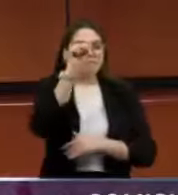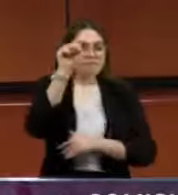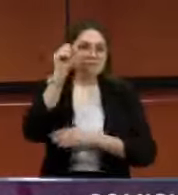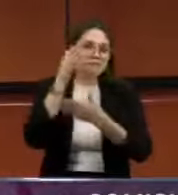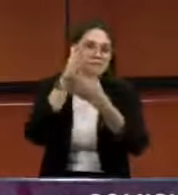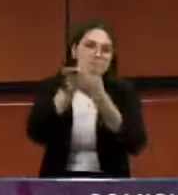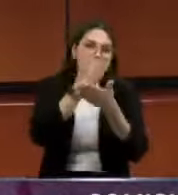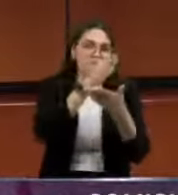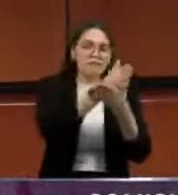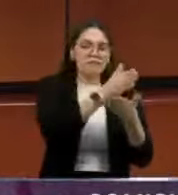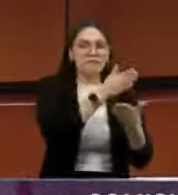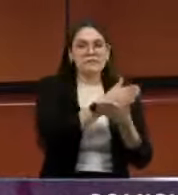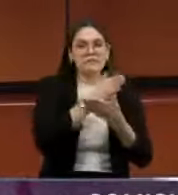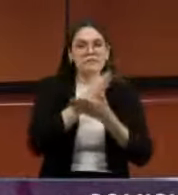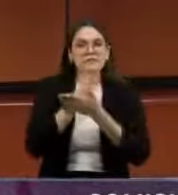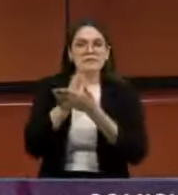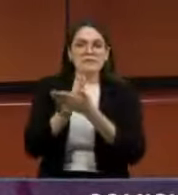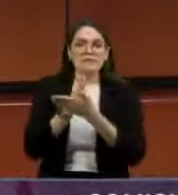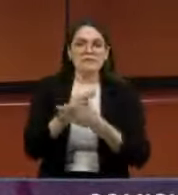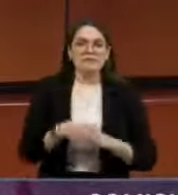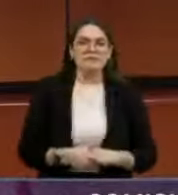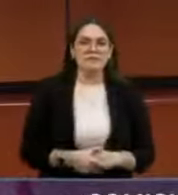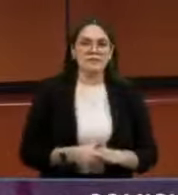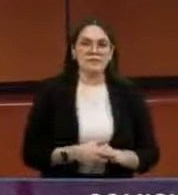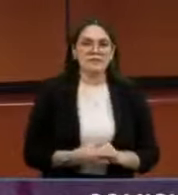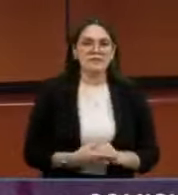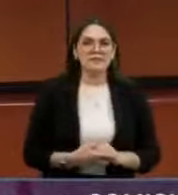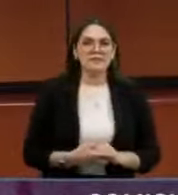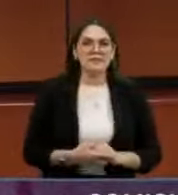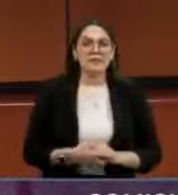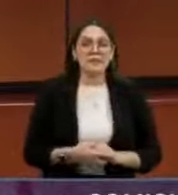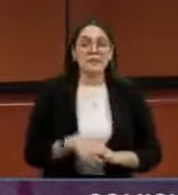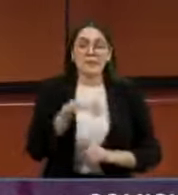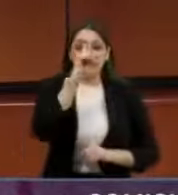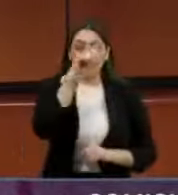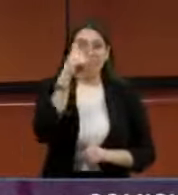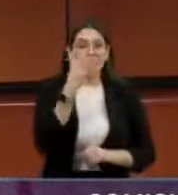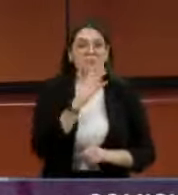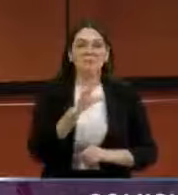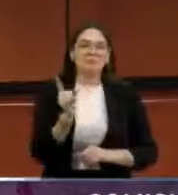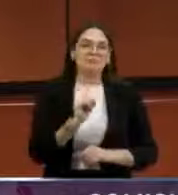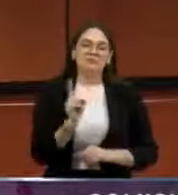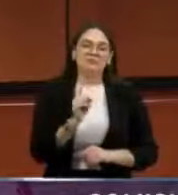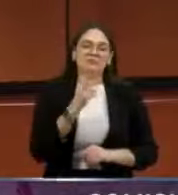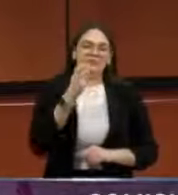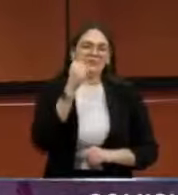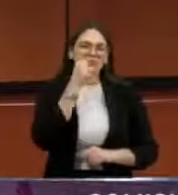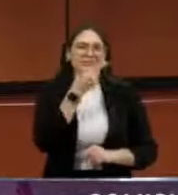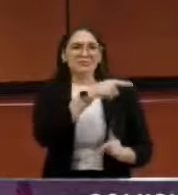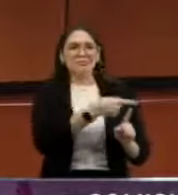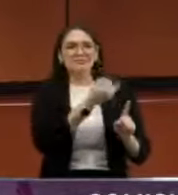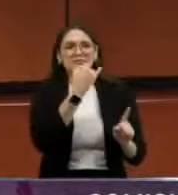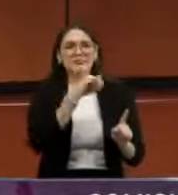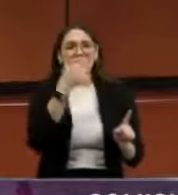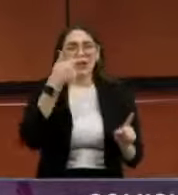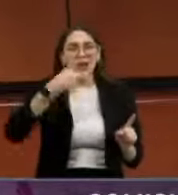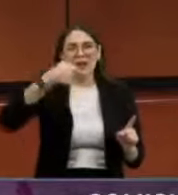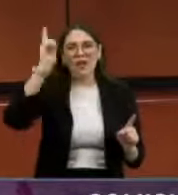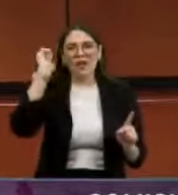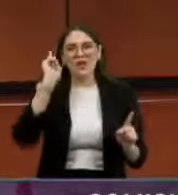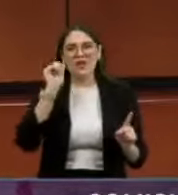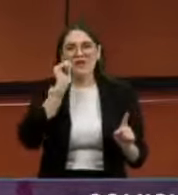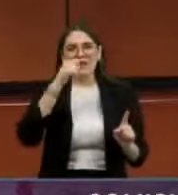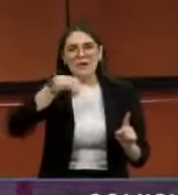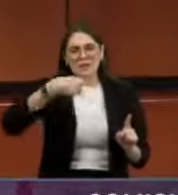por corazón. No fue fácil. Muchos nos tildaban de locos, nos preguntaban: